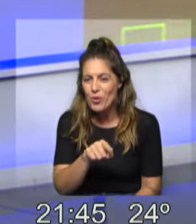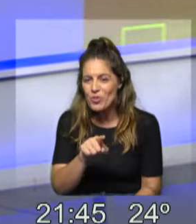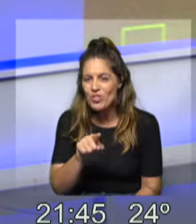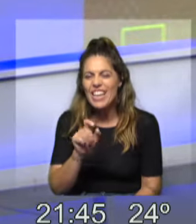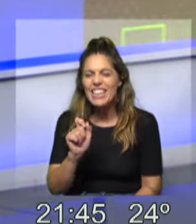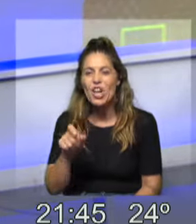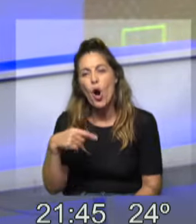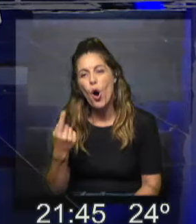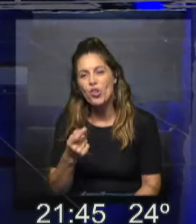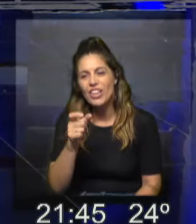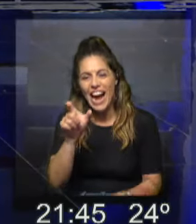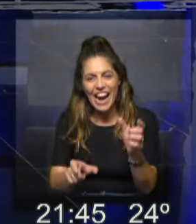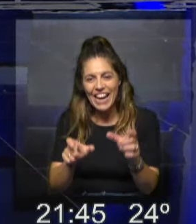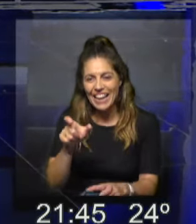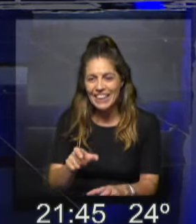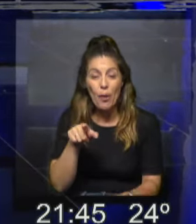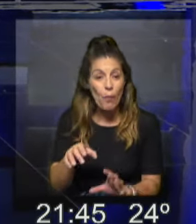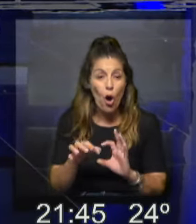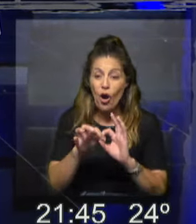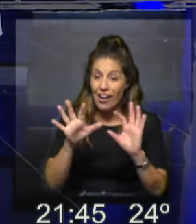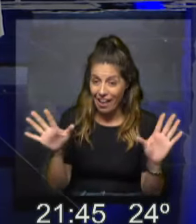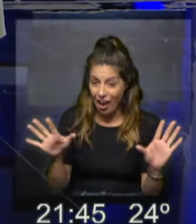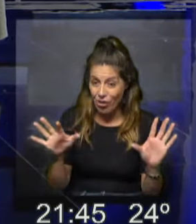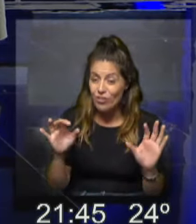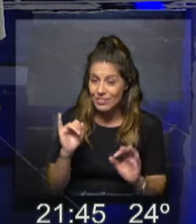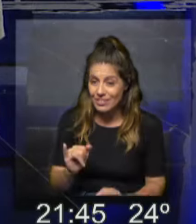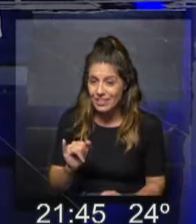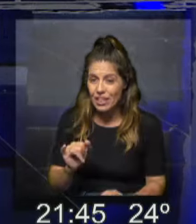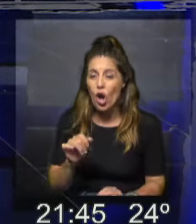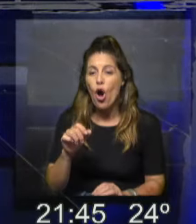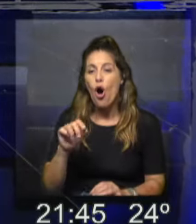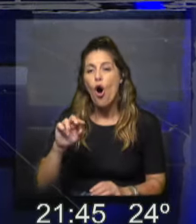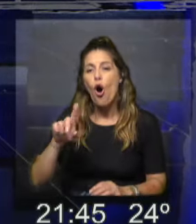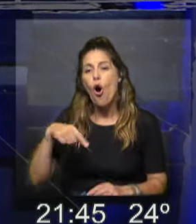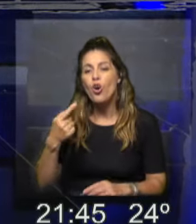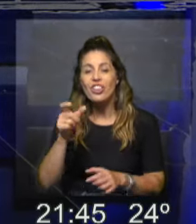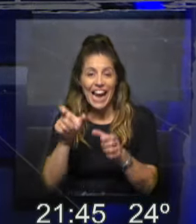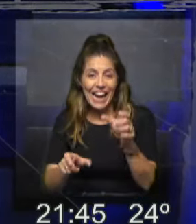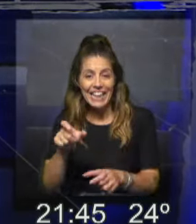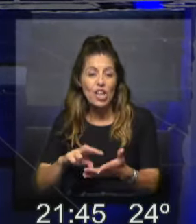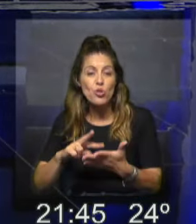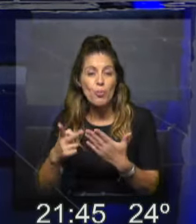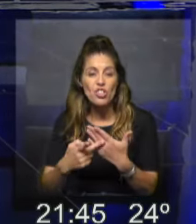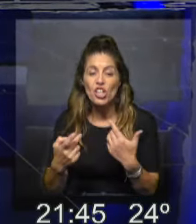Gente. Bueno, realmente fuiste muy claro, en realidad. Otra Gente es un proyecto que es mío, que es solista,